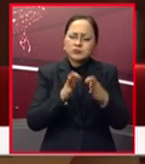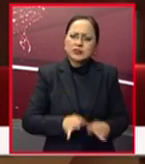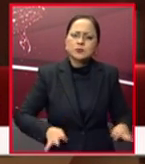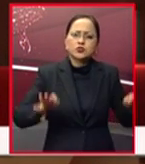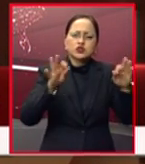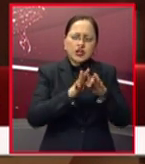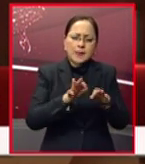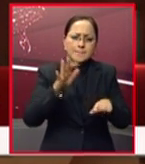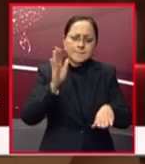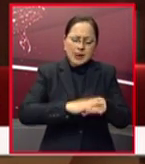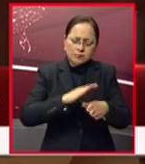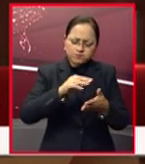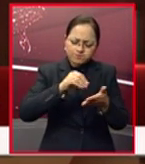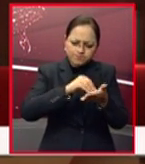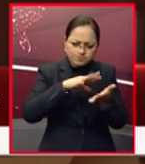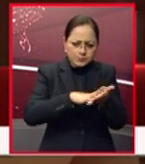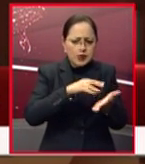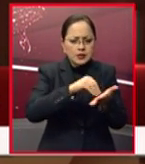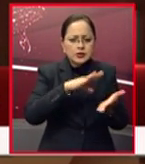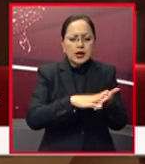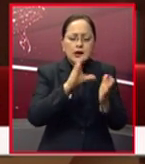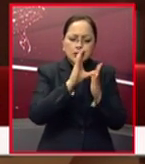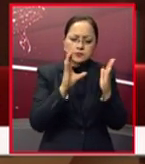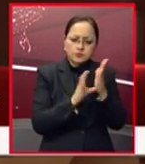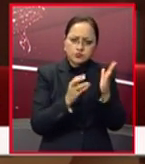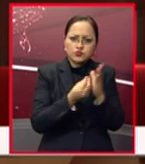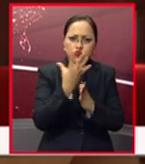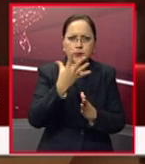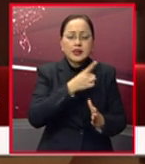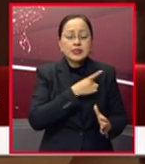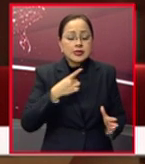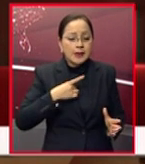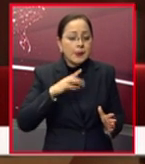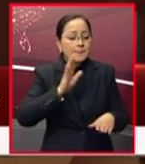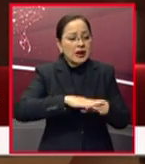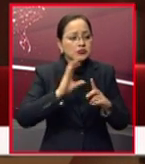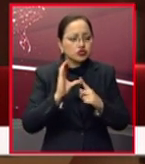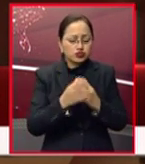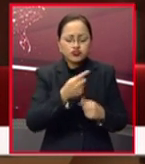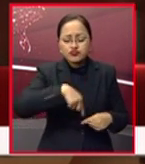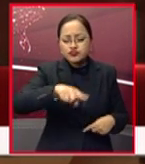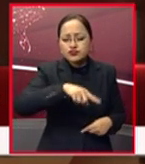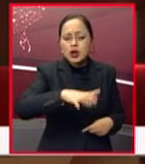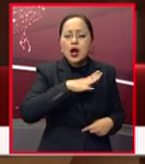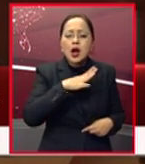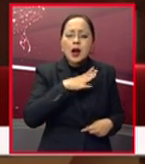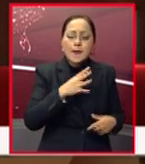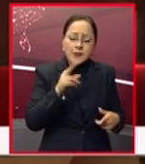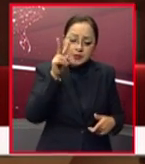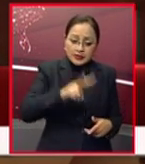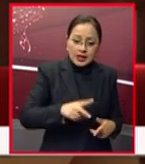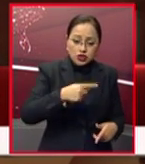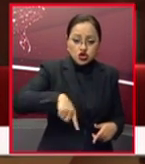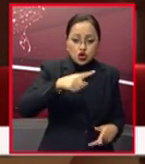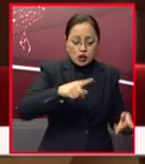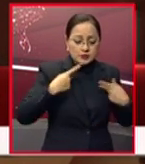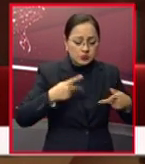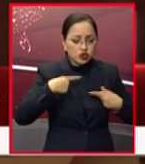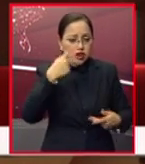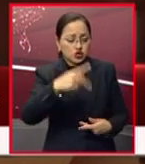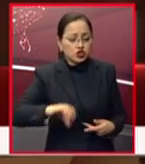y refundar a nuestro país. Debemos generar las condiciones para que los verdaderos intereses populares